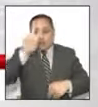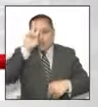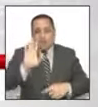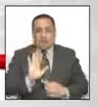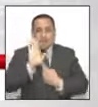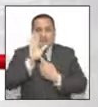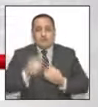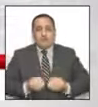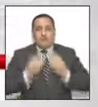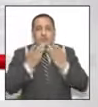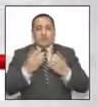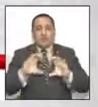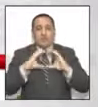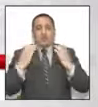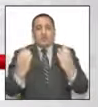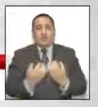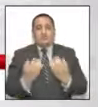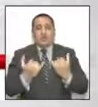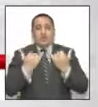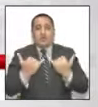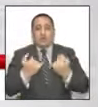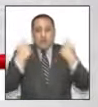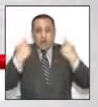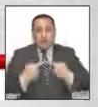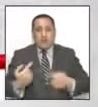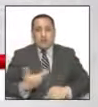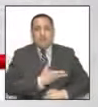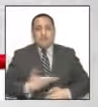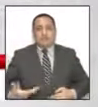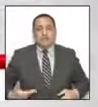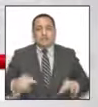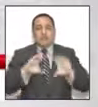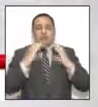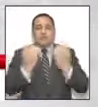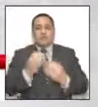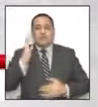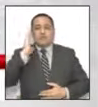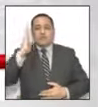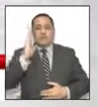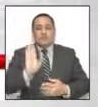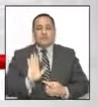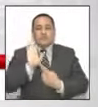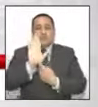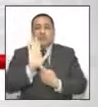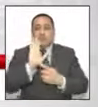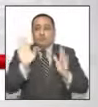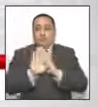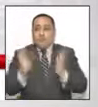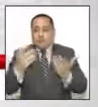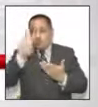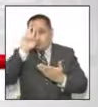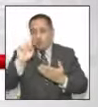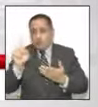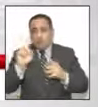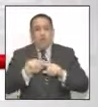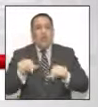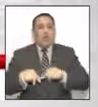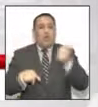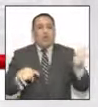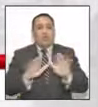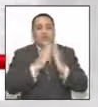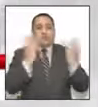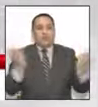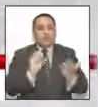transmisión remitida por el Congreso. En su defecto, el presidente del Congreso ordena que se publique uno de los diarios de mayor circulación nacional